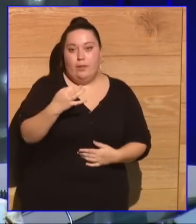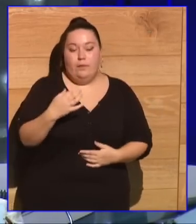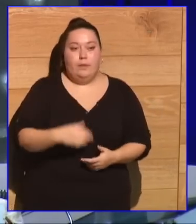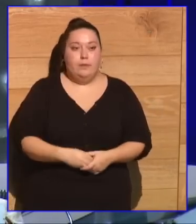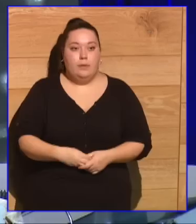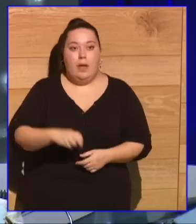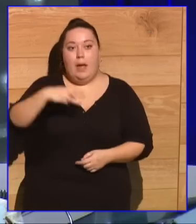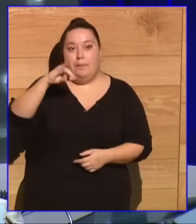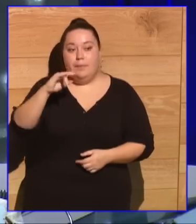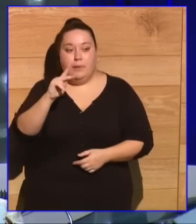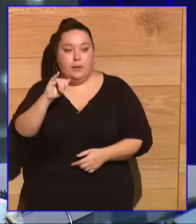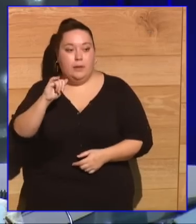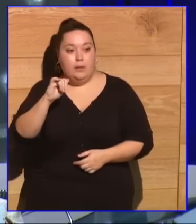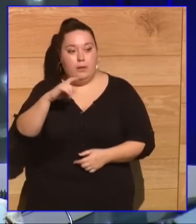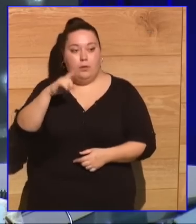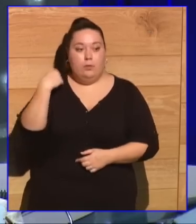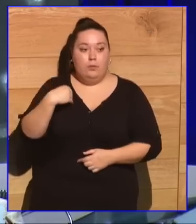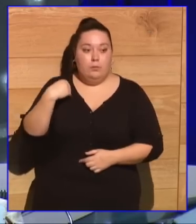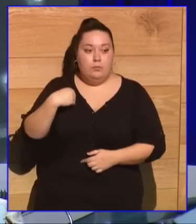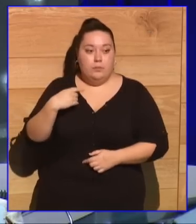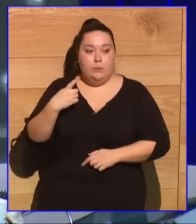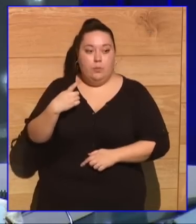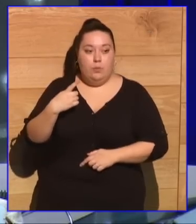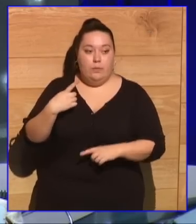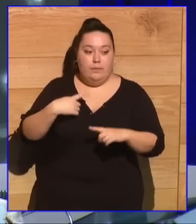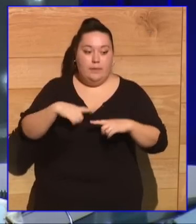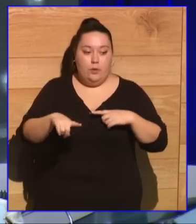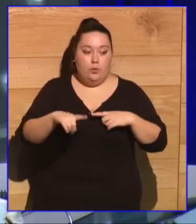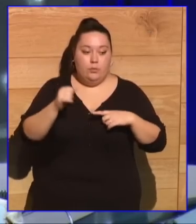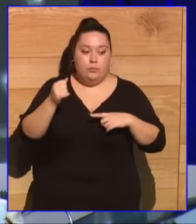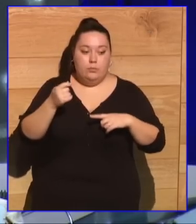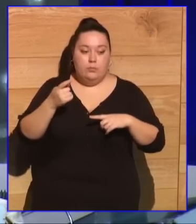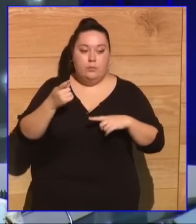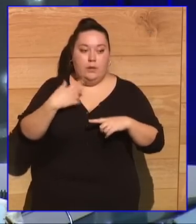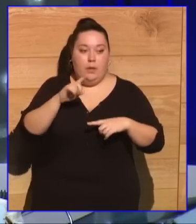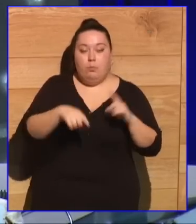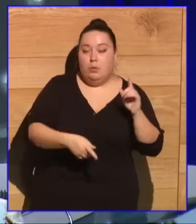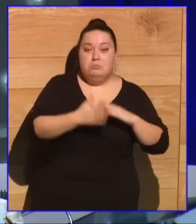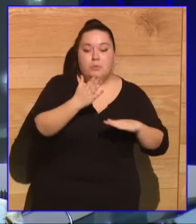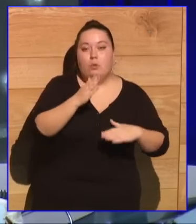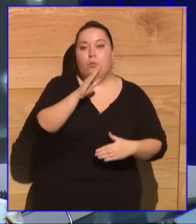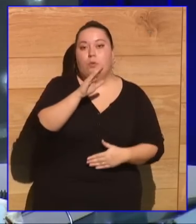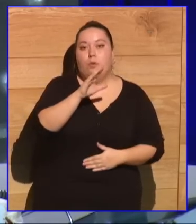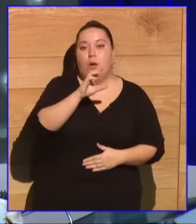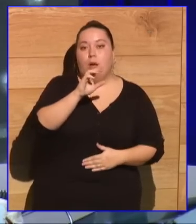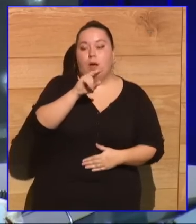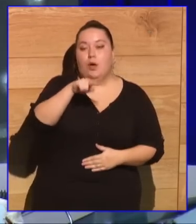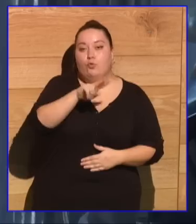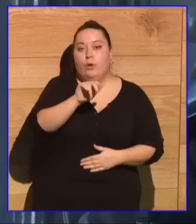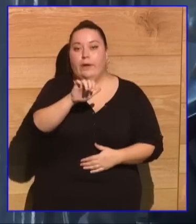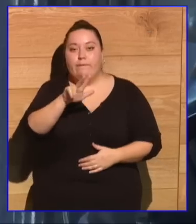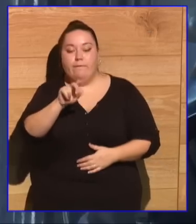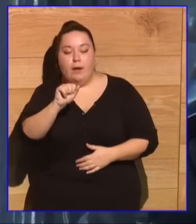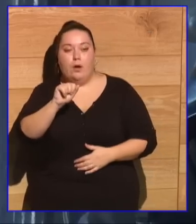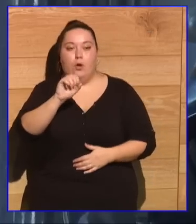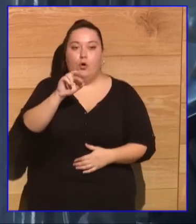Rourke, que sigue con su protector de forma completamente incongruente, hasta que se va incluso a Nueva Orleans y sigue con su protector nasal. Hombre, en Nueva Orleans hay que llevar el